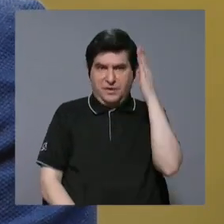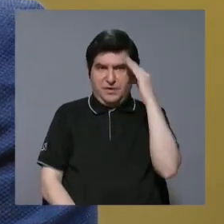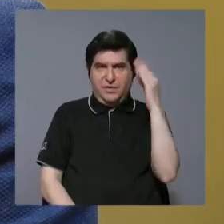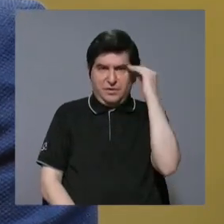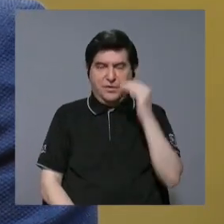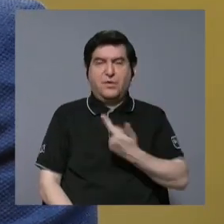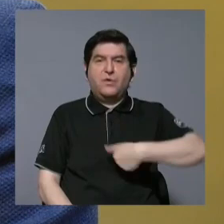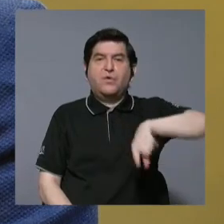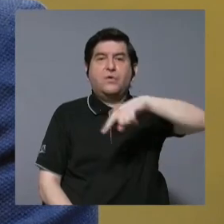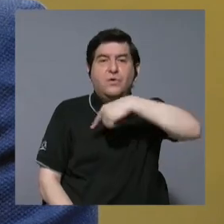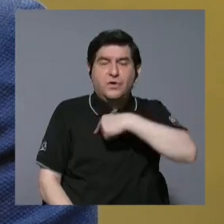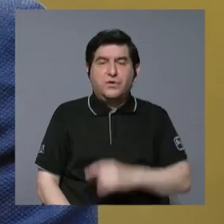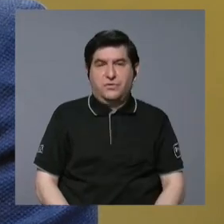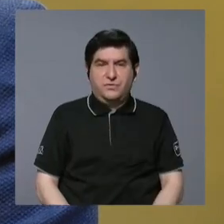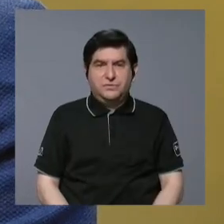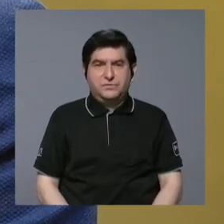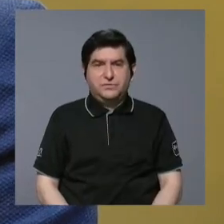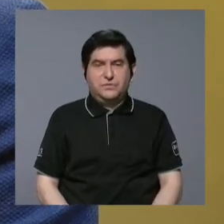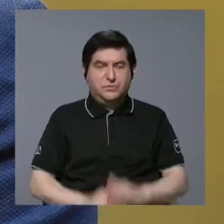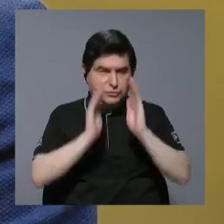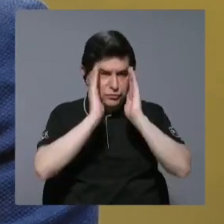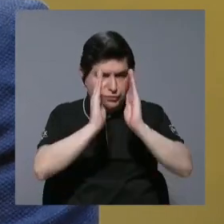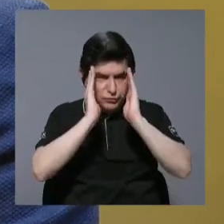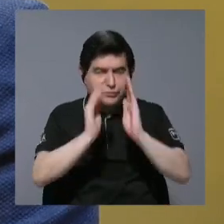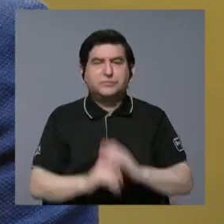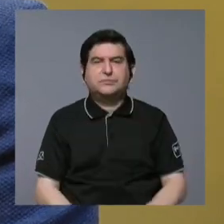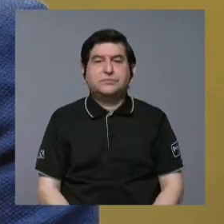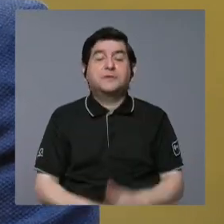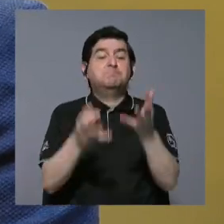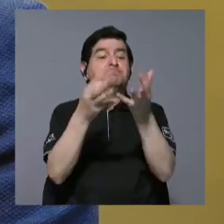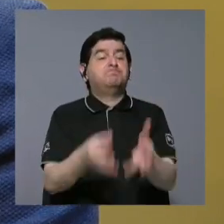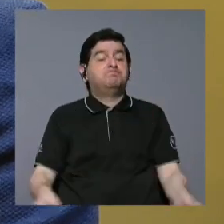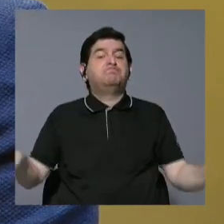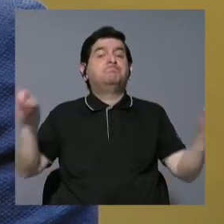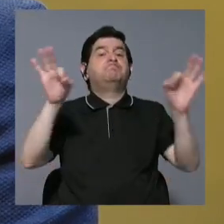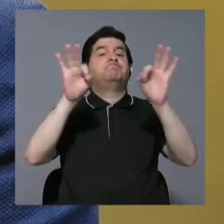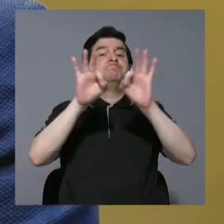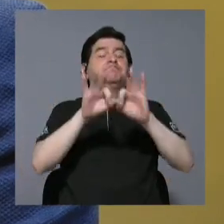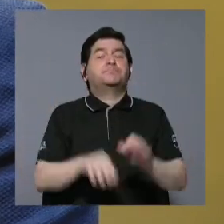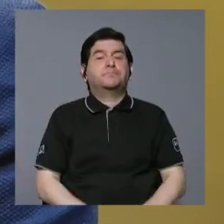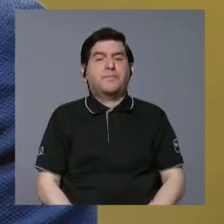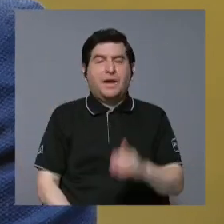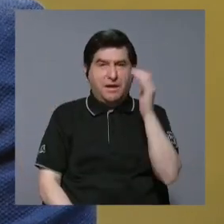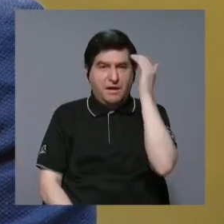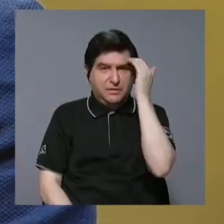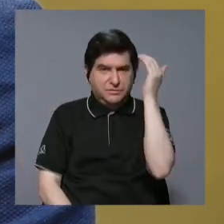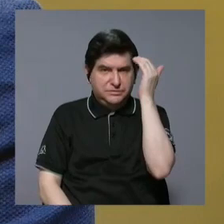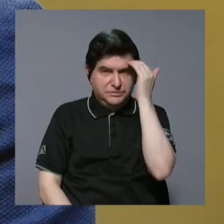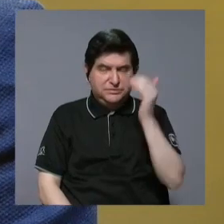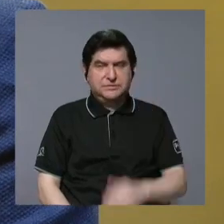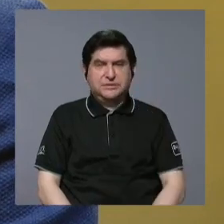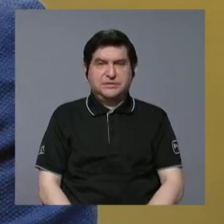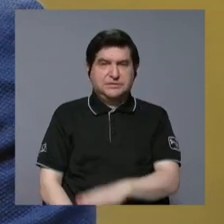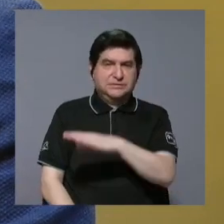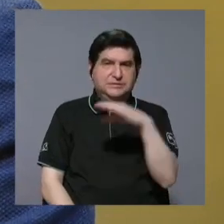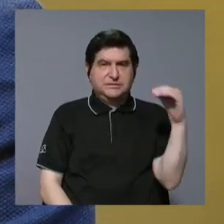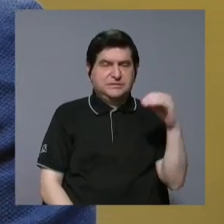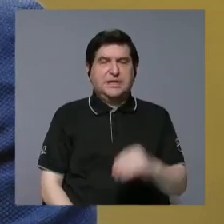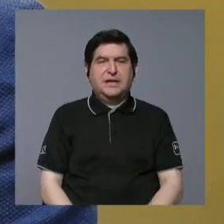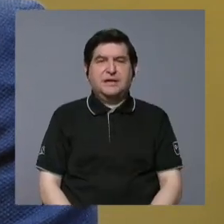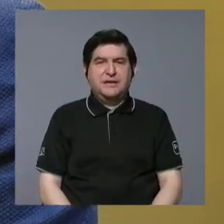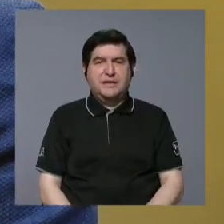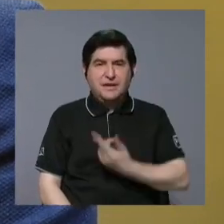estaremos precisamente cada vez más atentos. Por eso lo importante de ser conscientes y